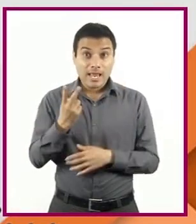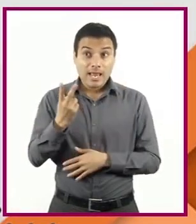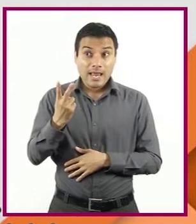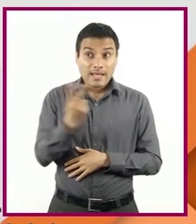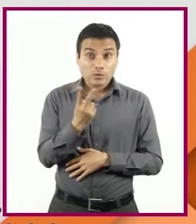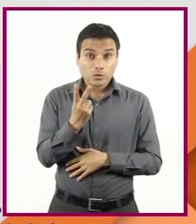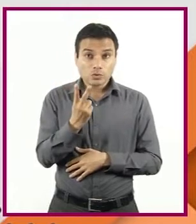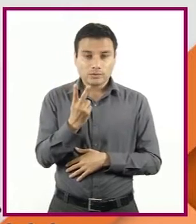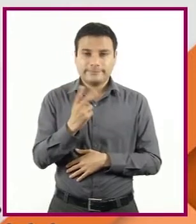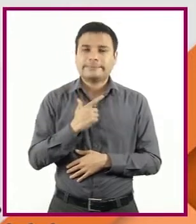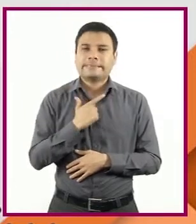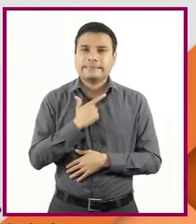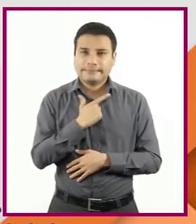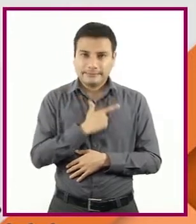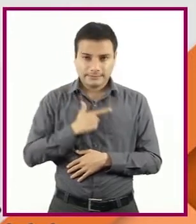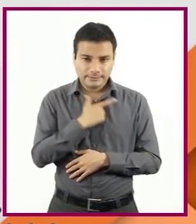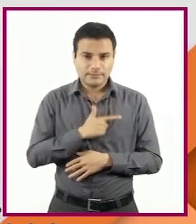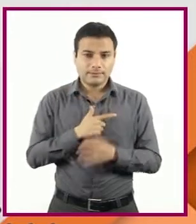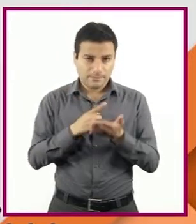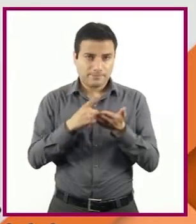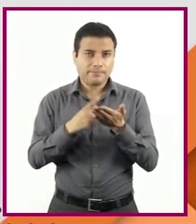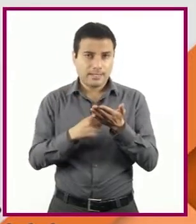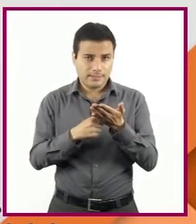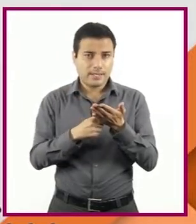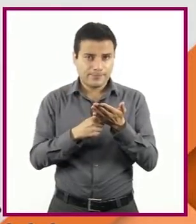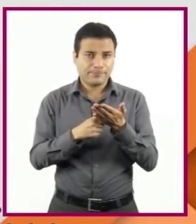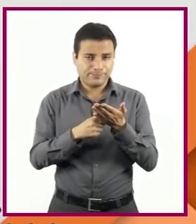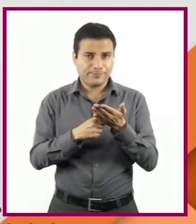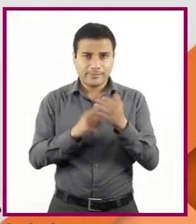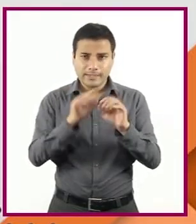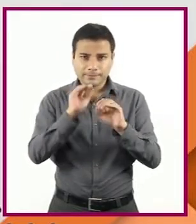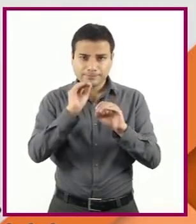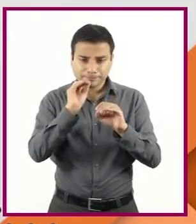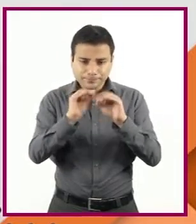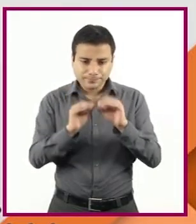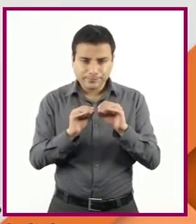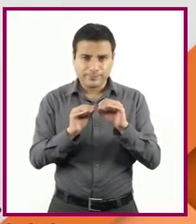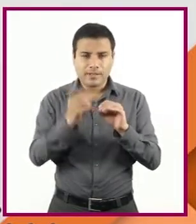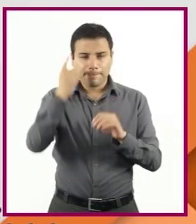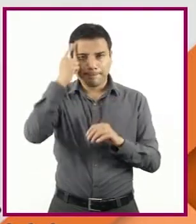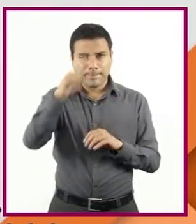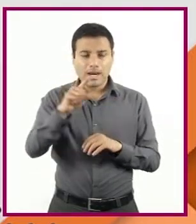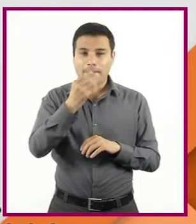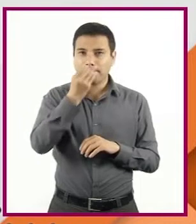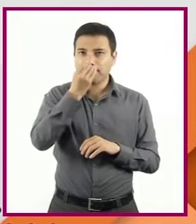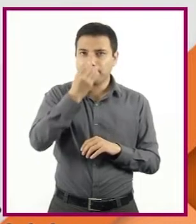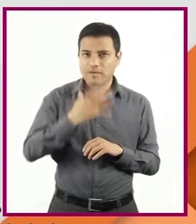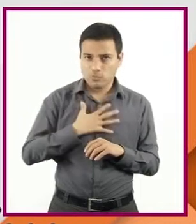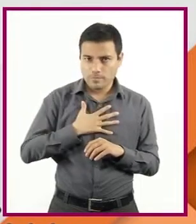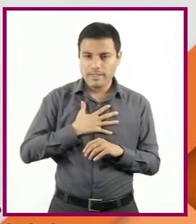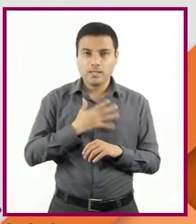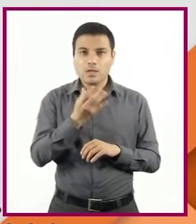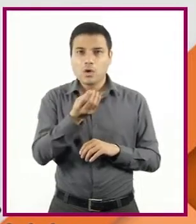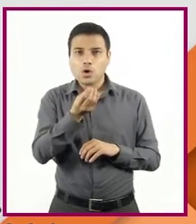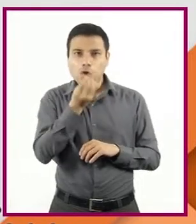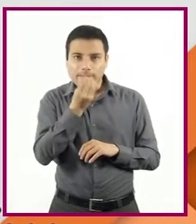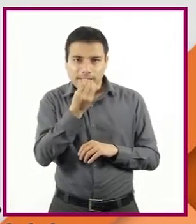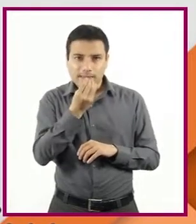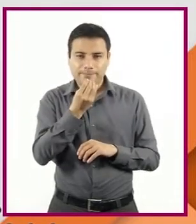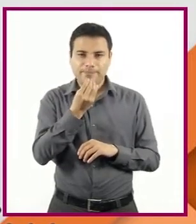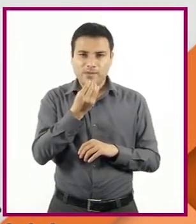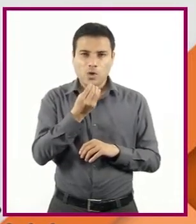a la vainilla nuevos y variados usos, en especial en la perfumería, la gastronomía y